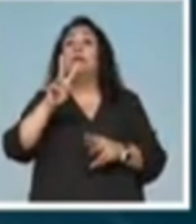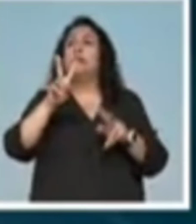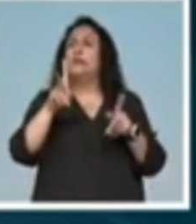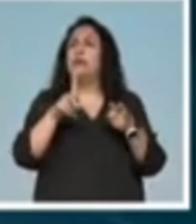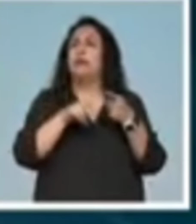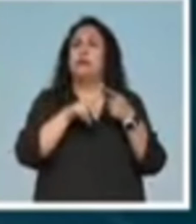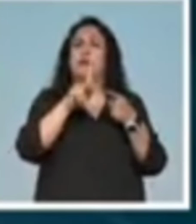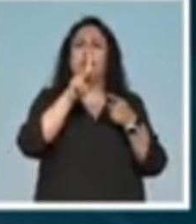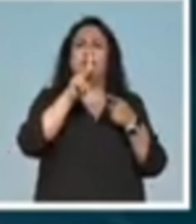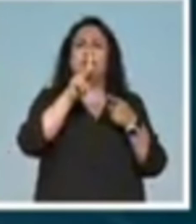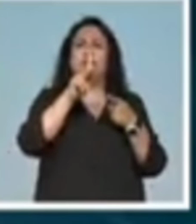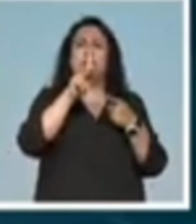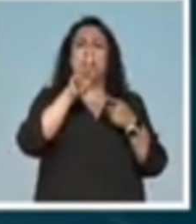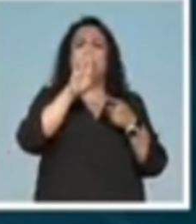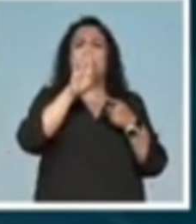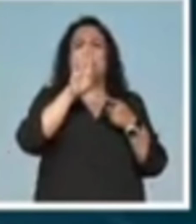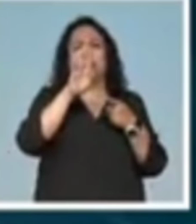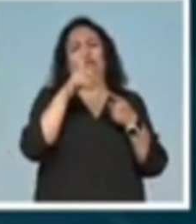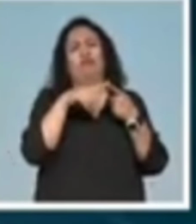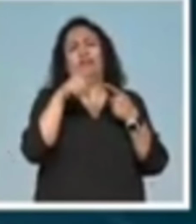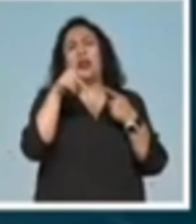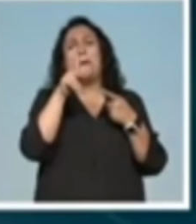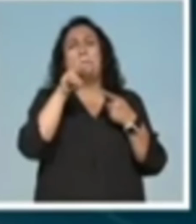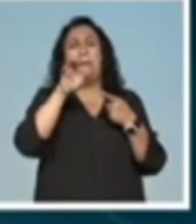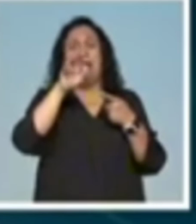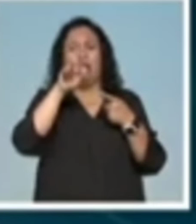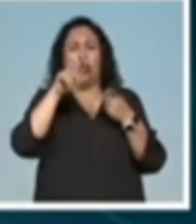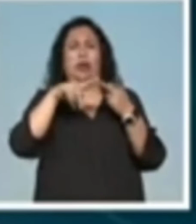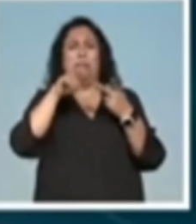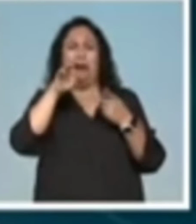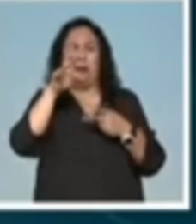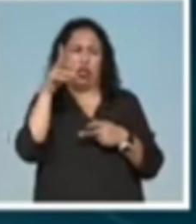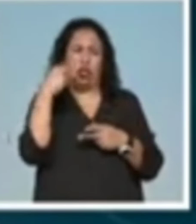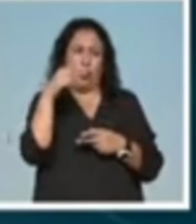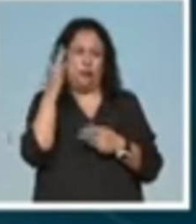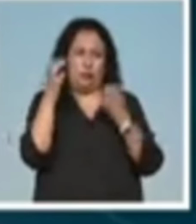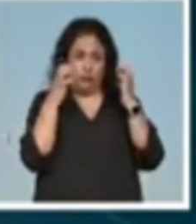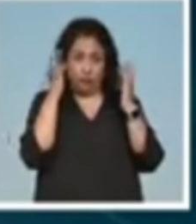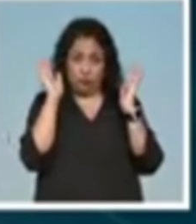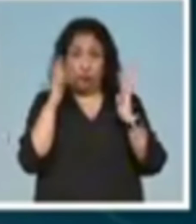y Perversiones. Y yo le había pedido